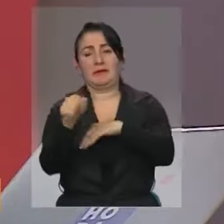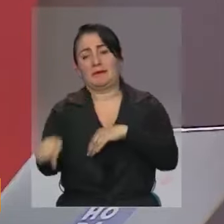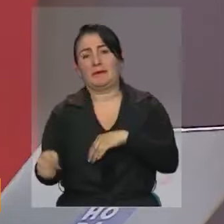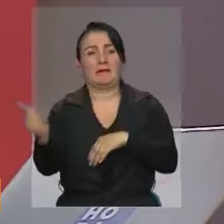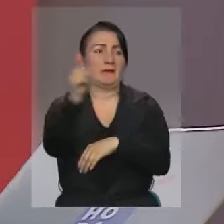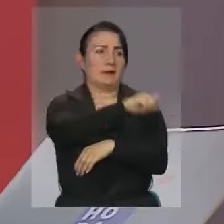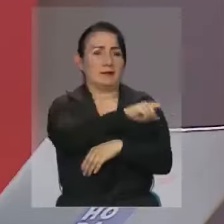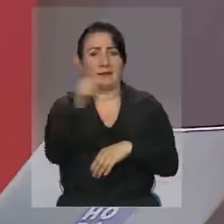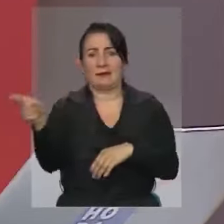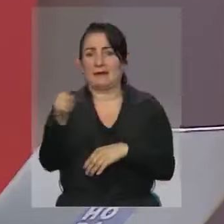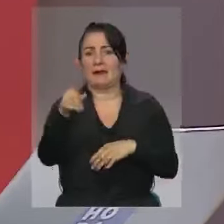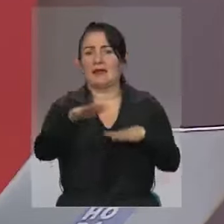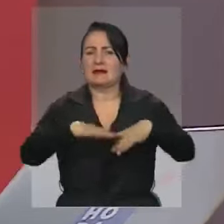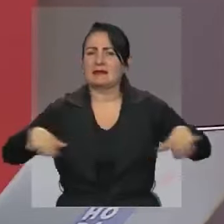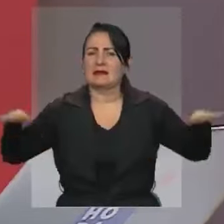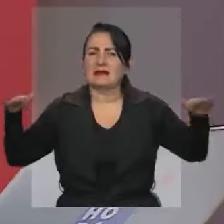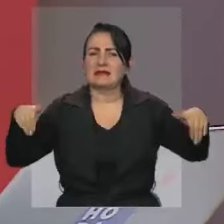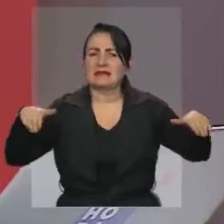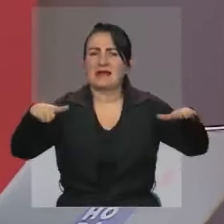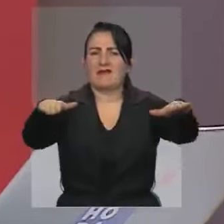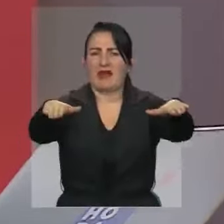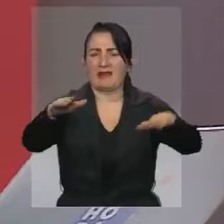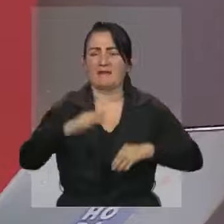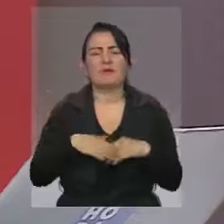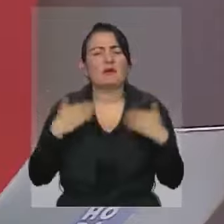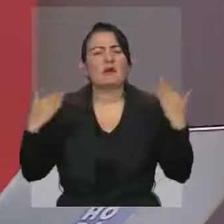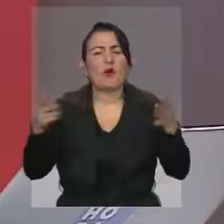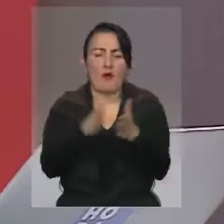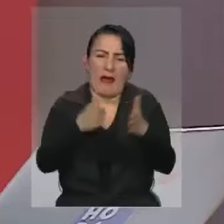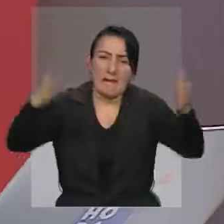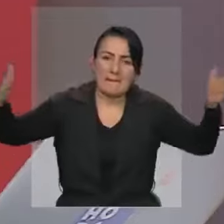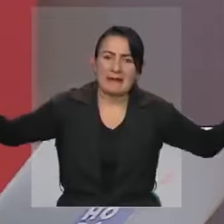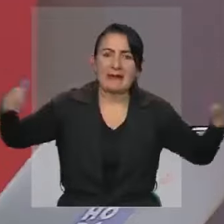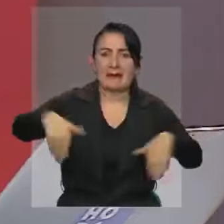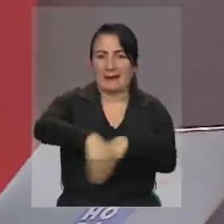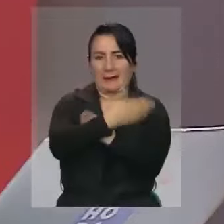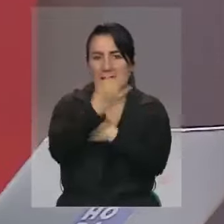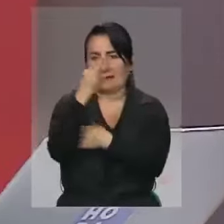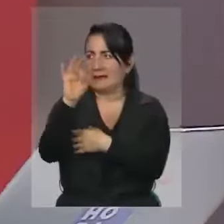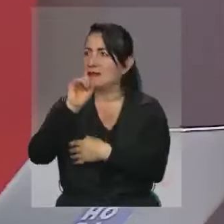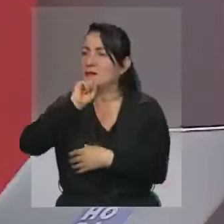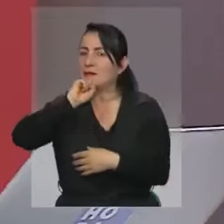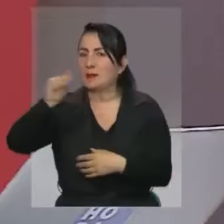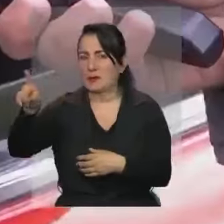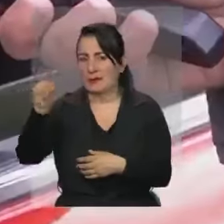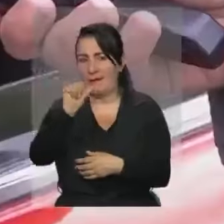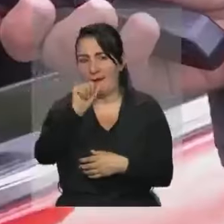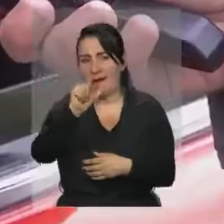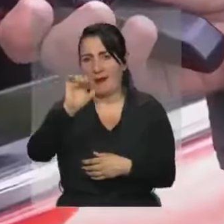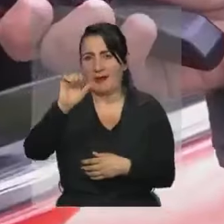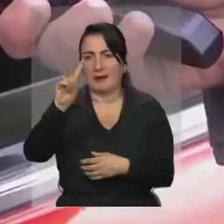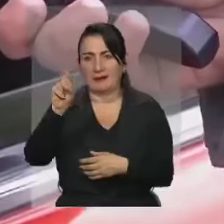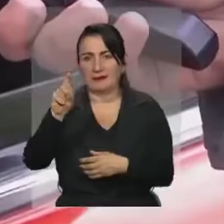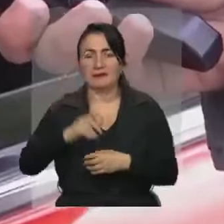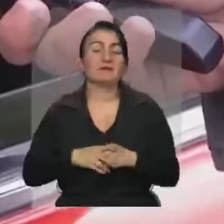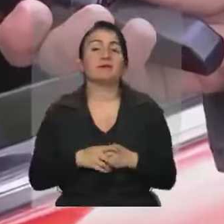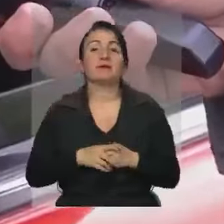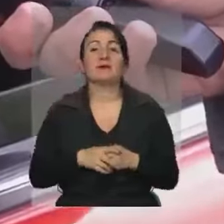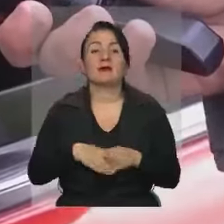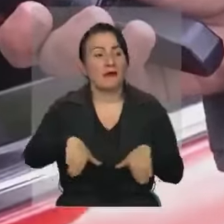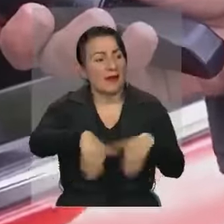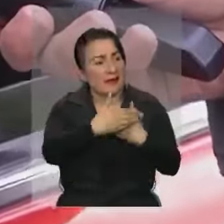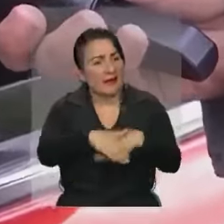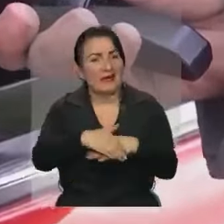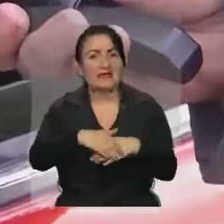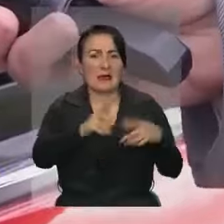hacia el occidente de la Sabana. ¿En qué va el proyecto para ampliarla? Alexander Vera buscó respuestas. Hay muchas partes en la 13 que